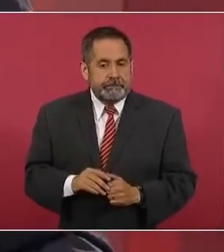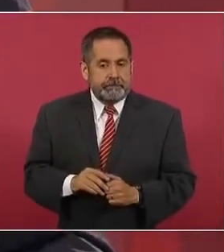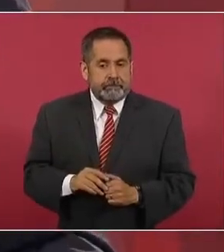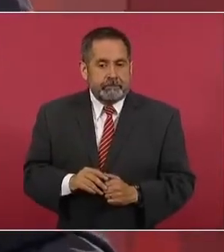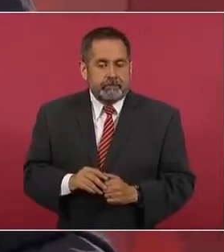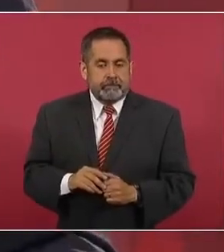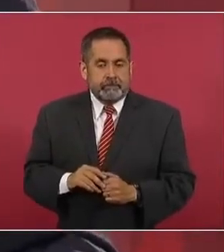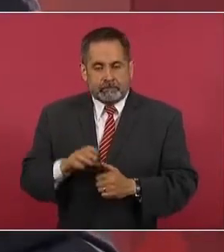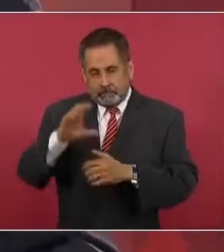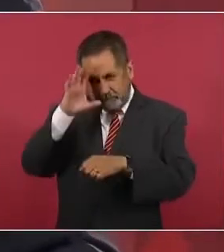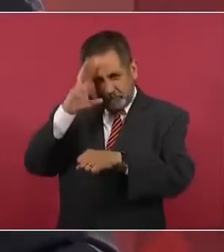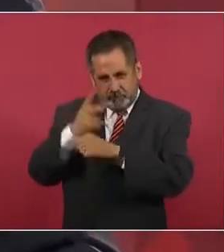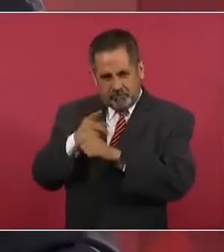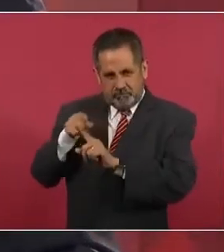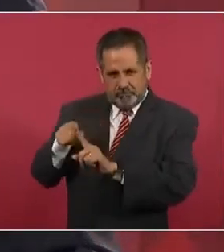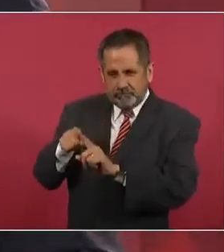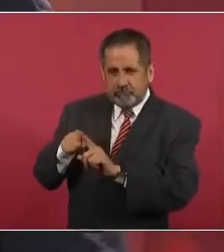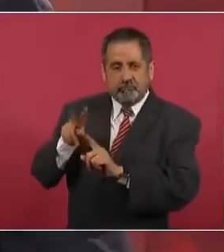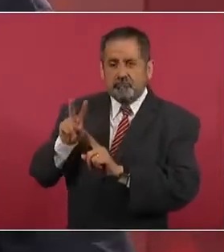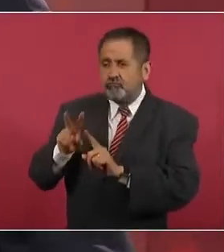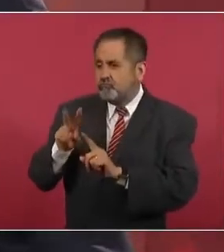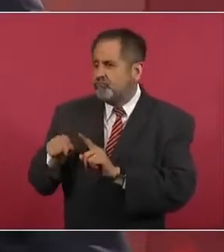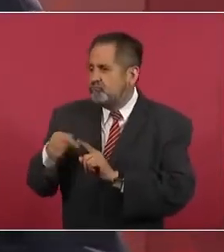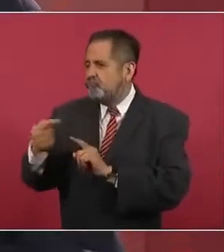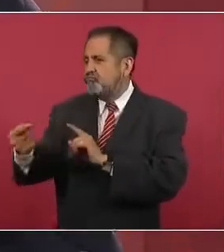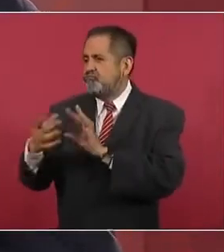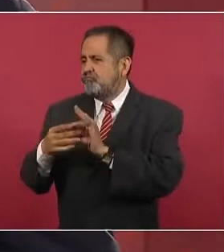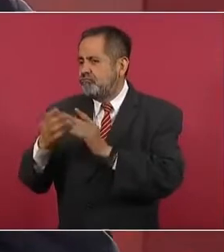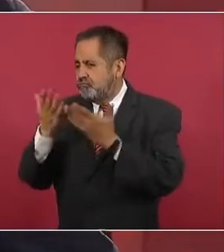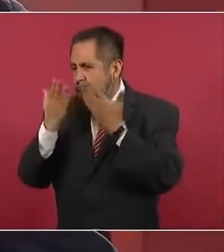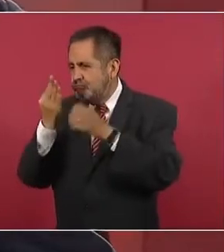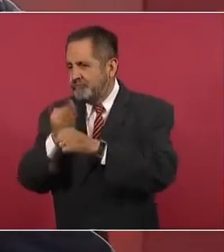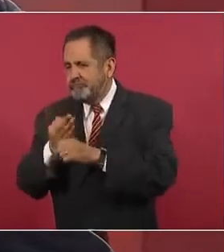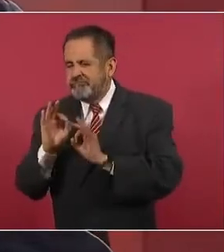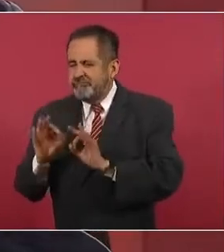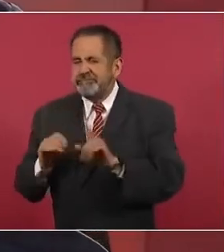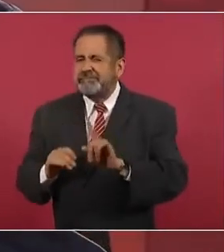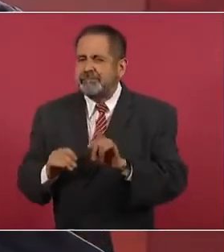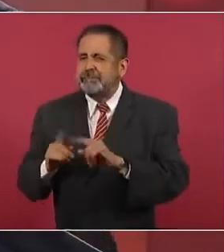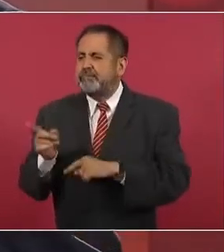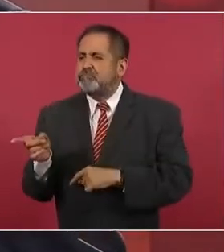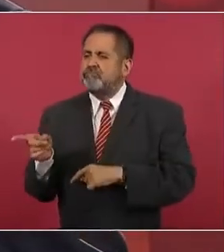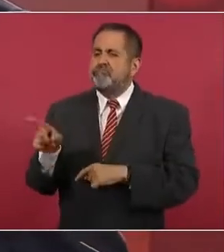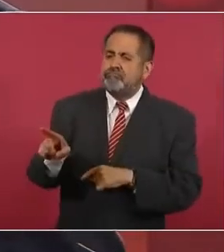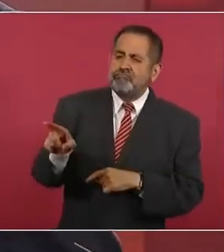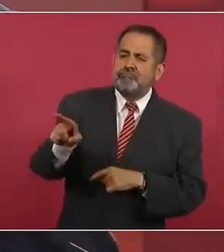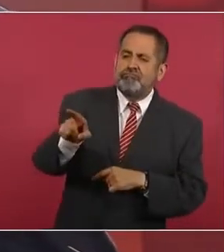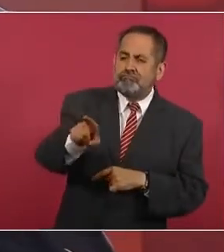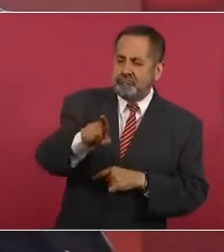no precisamente con los estudiantes, sino con otros sectores, porque